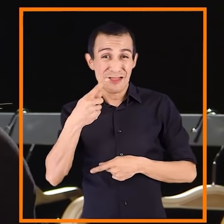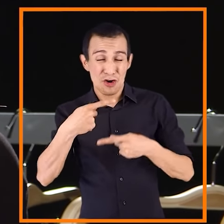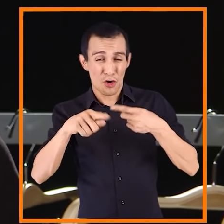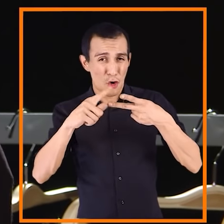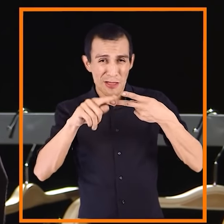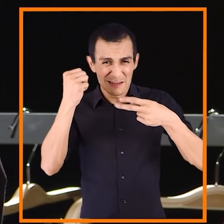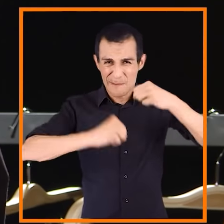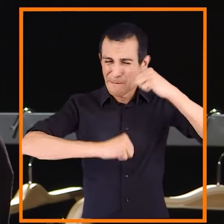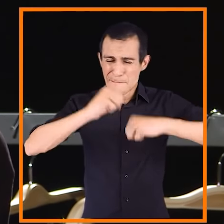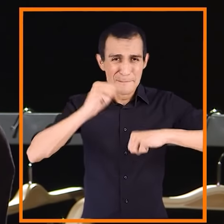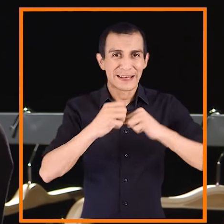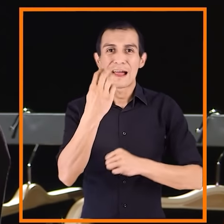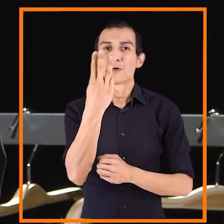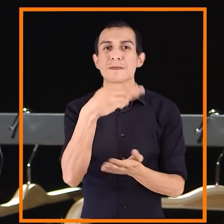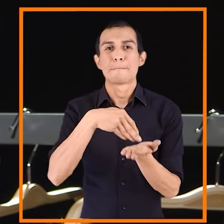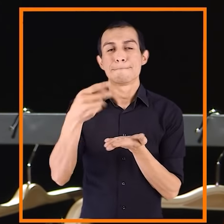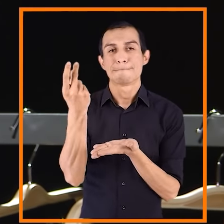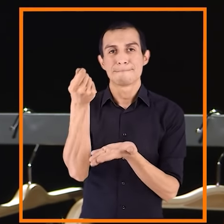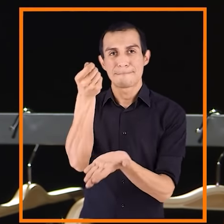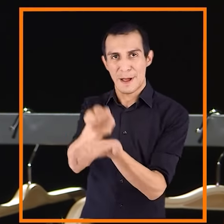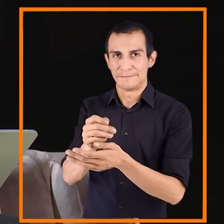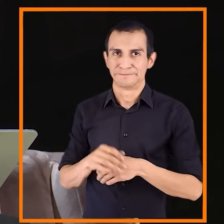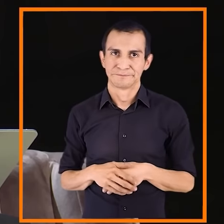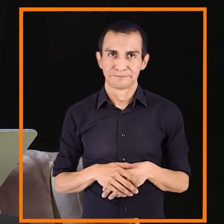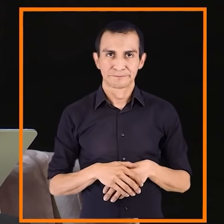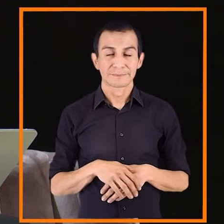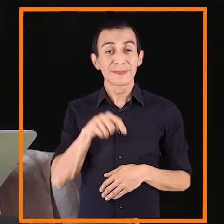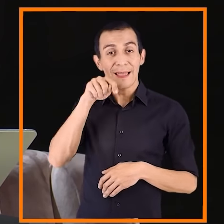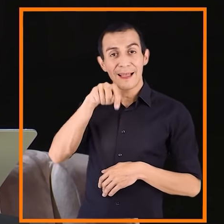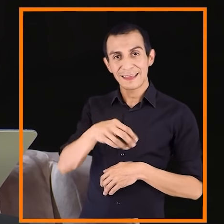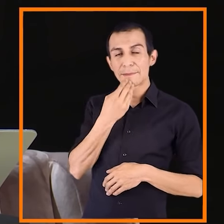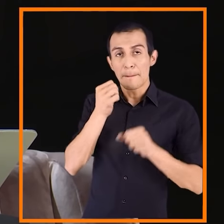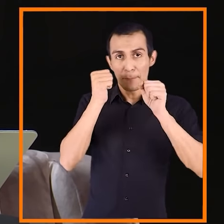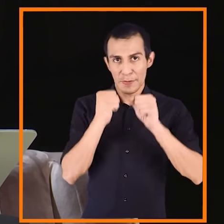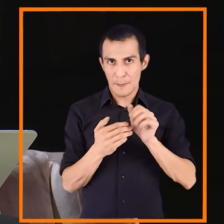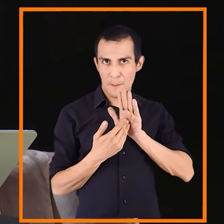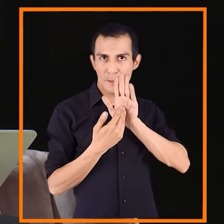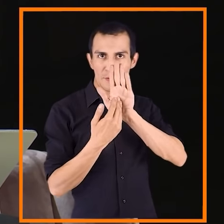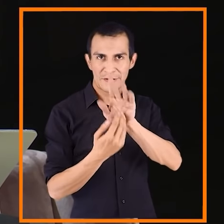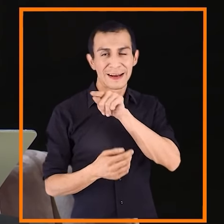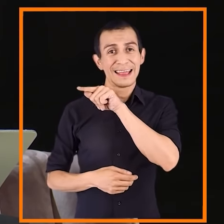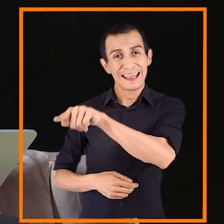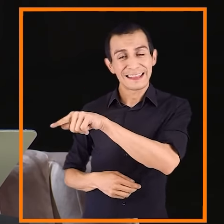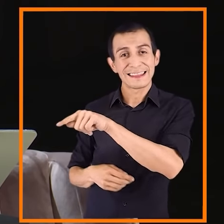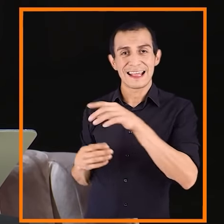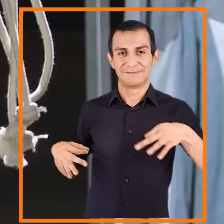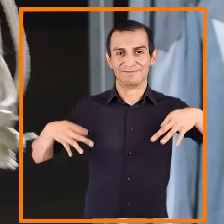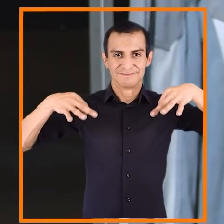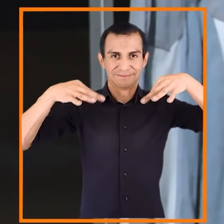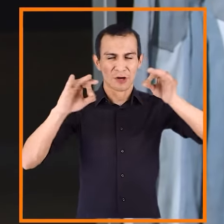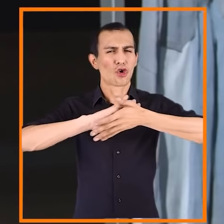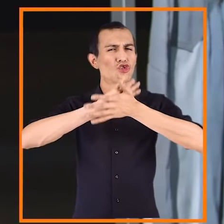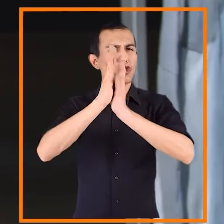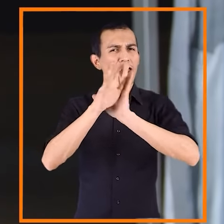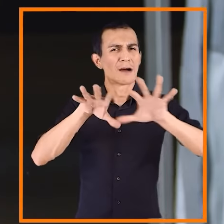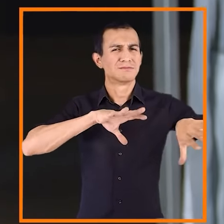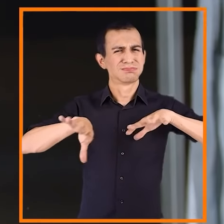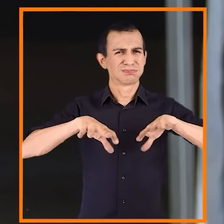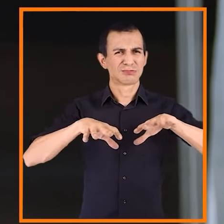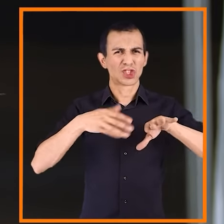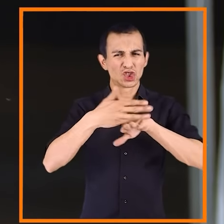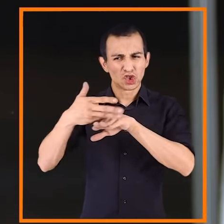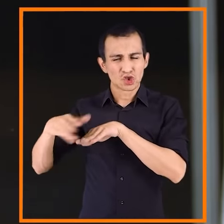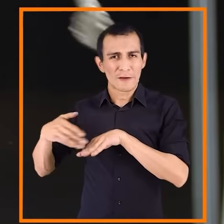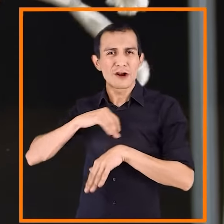los atraques van con una máquina que la máquina cuesta 3 millones. Bueno, y aquí también les podemos mostrar, este es el packaging. Con toda la merma,